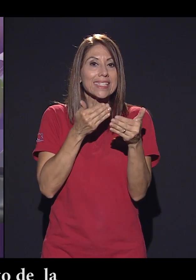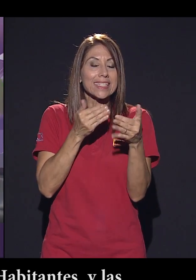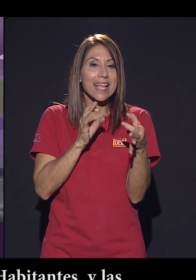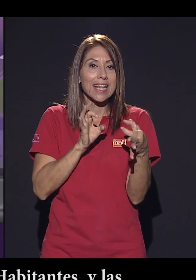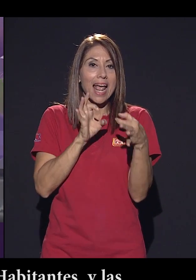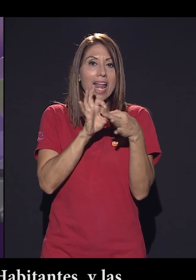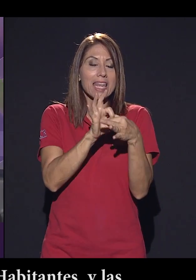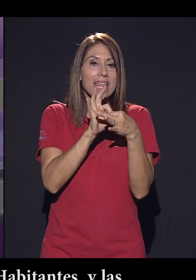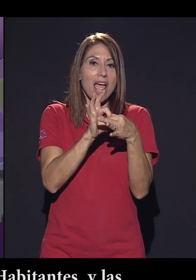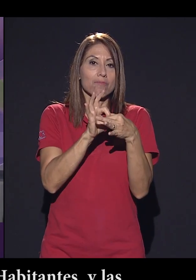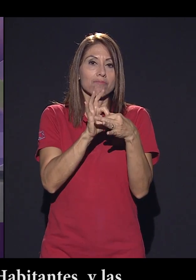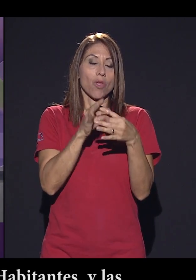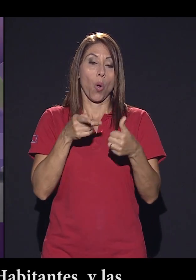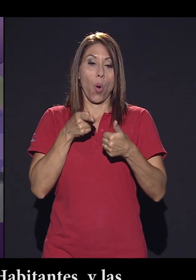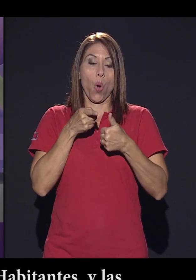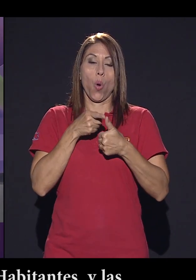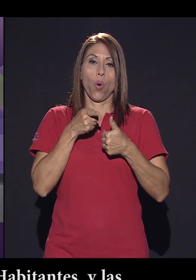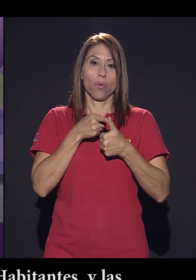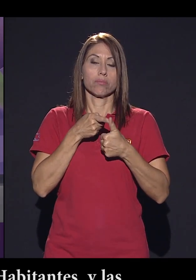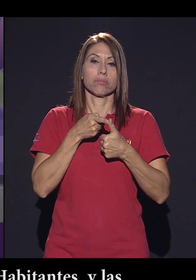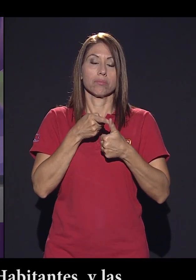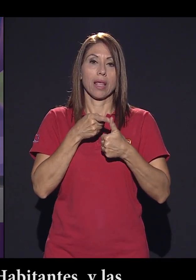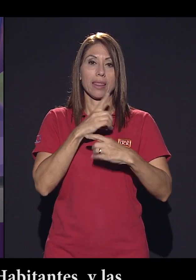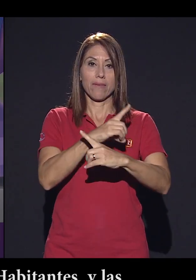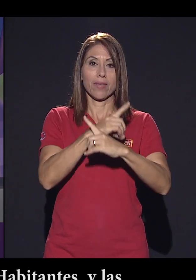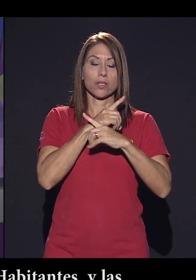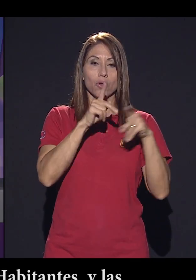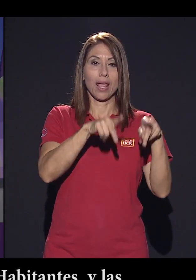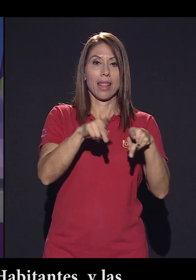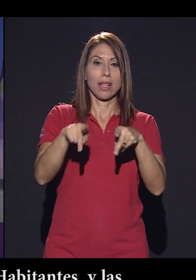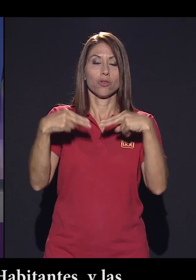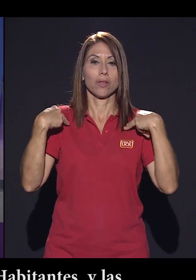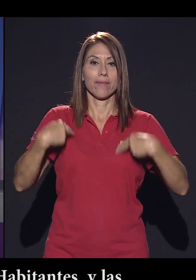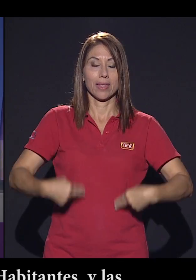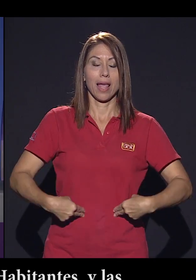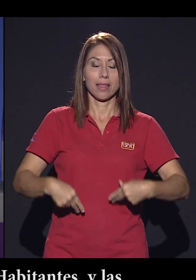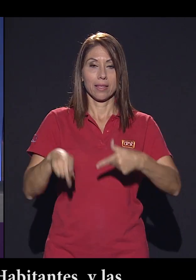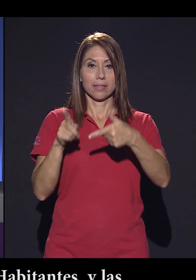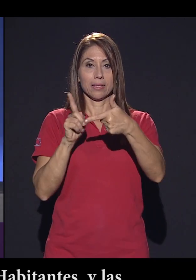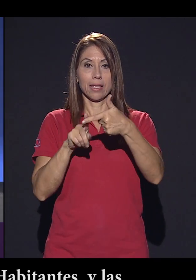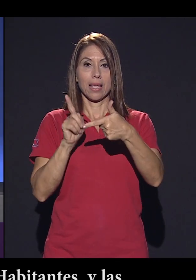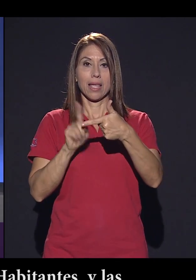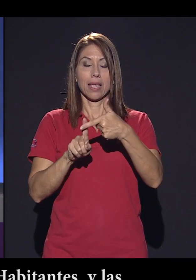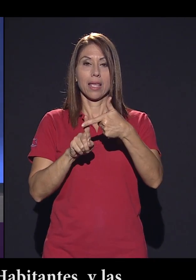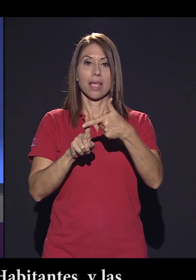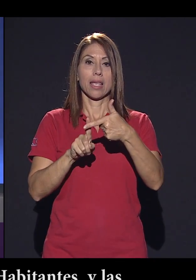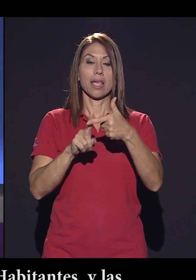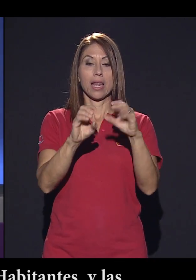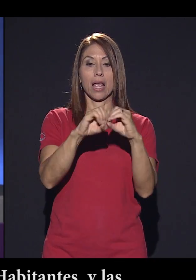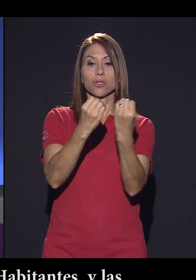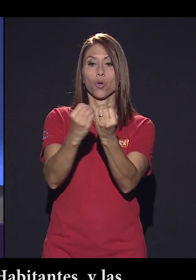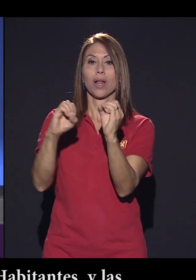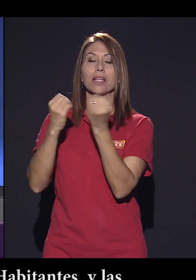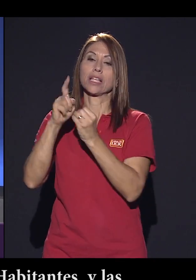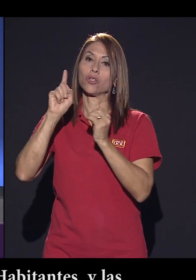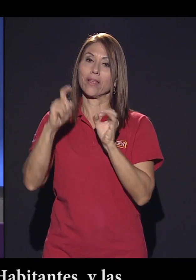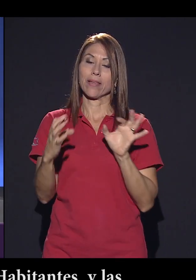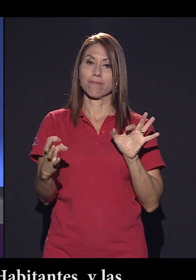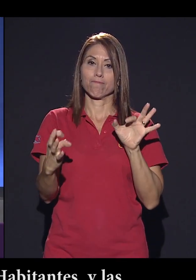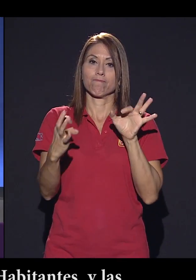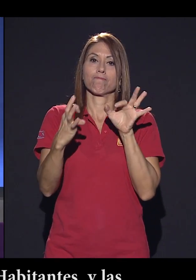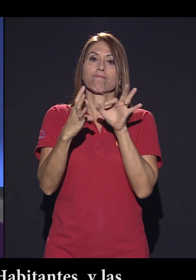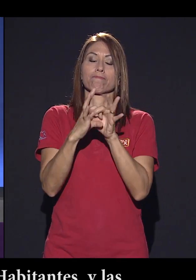cercanía o la cooperación entre la Defensoría de los Habitantes y las